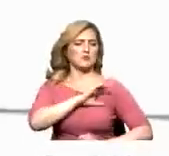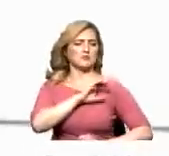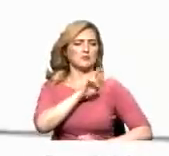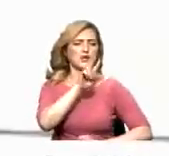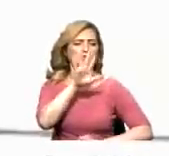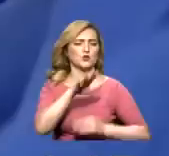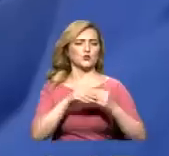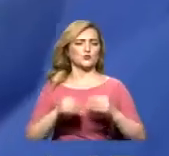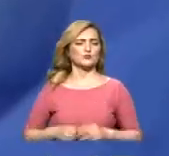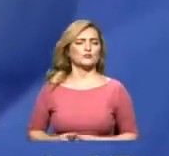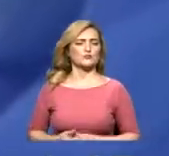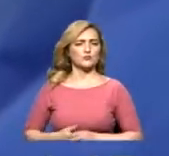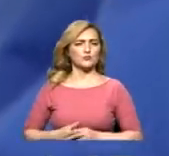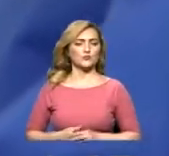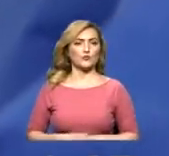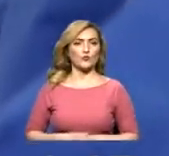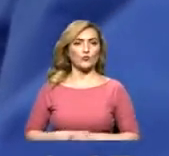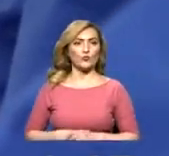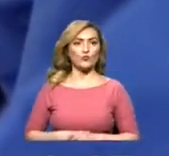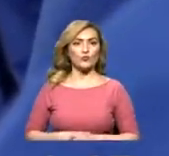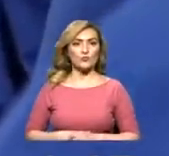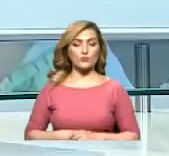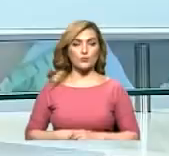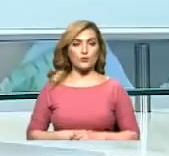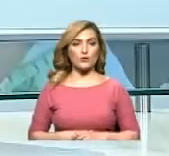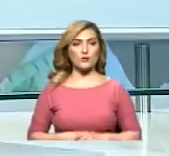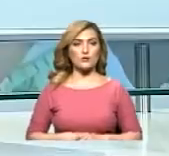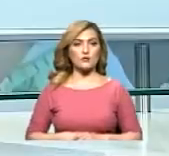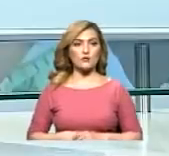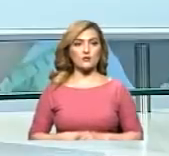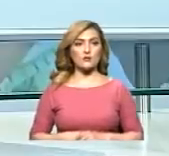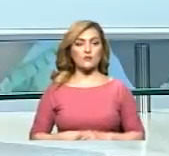doble. En Quito, Fausto Yepes, 24 horas.